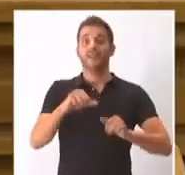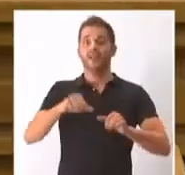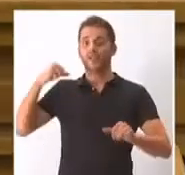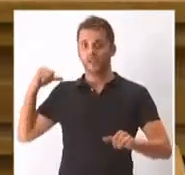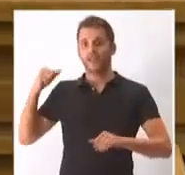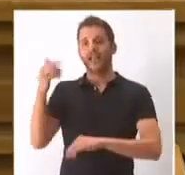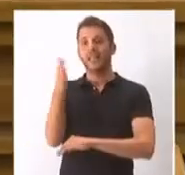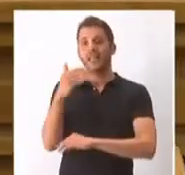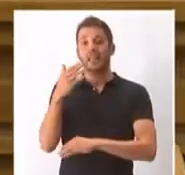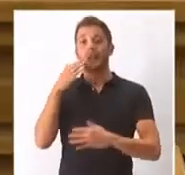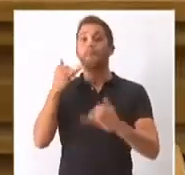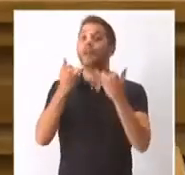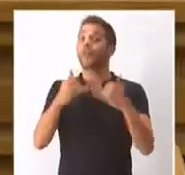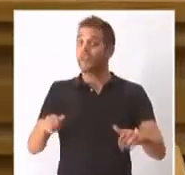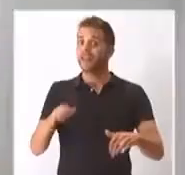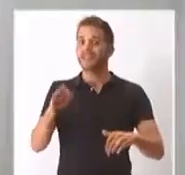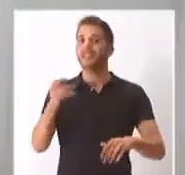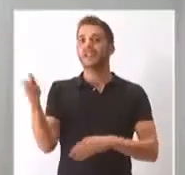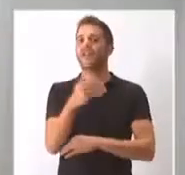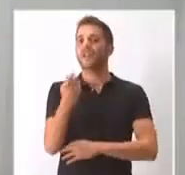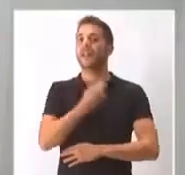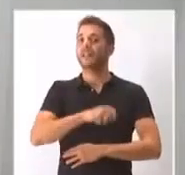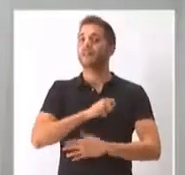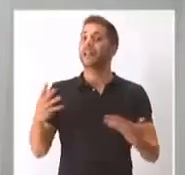es la bandera de españa que todos defendemos muchísimas gracias